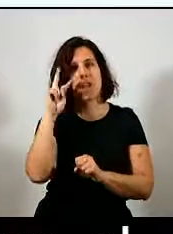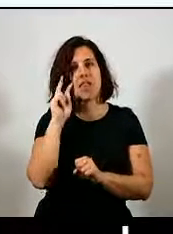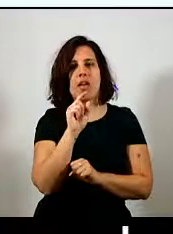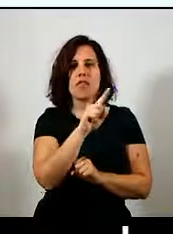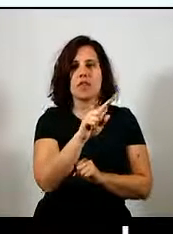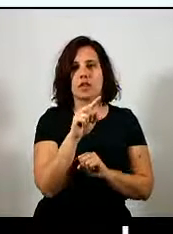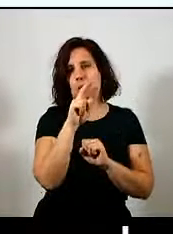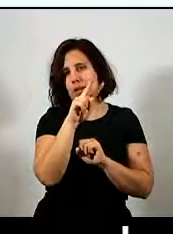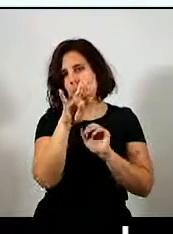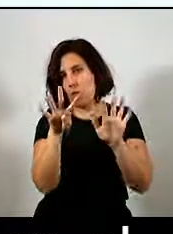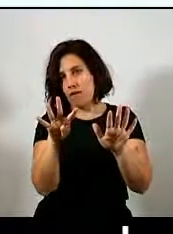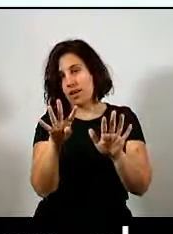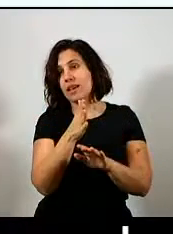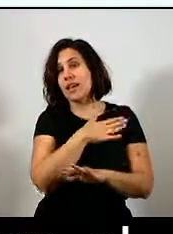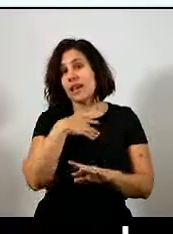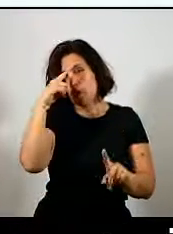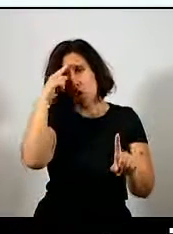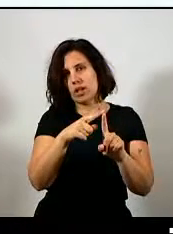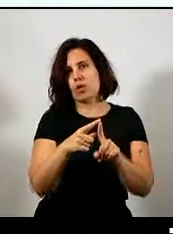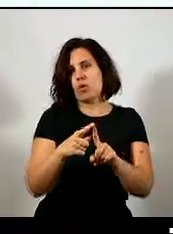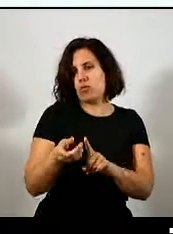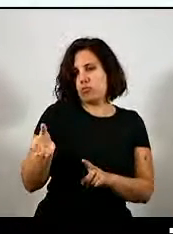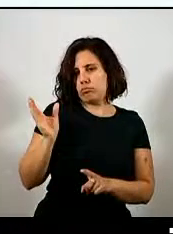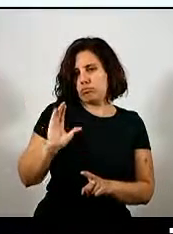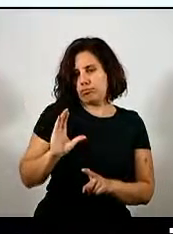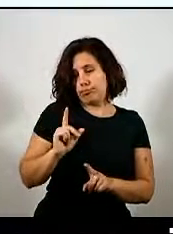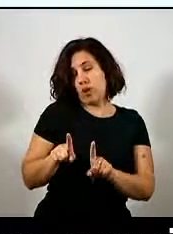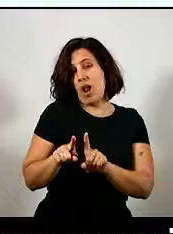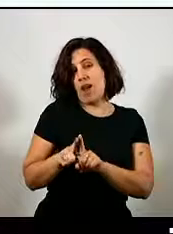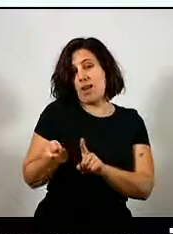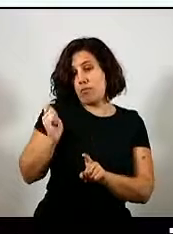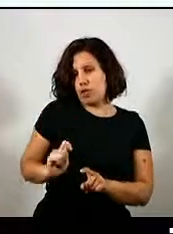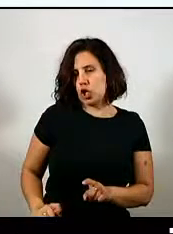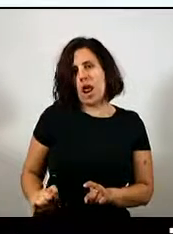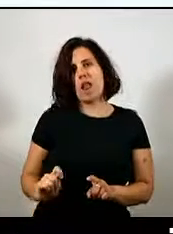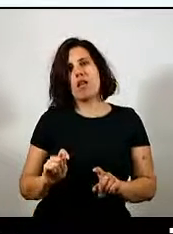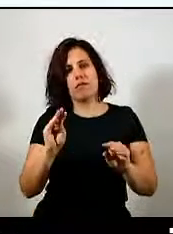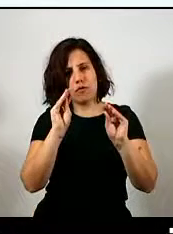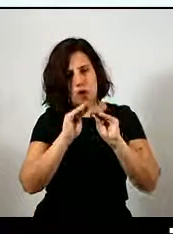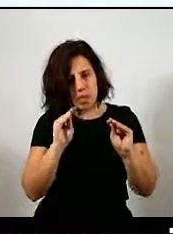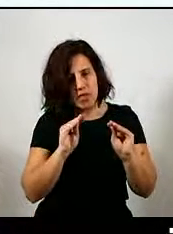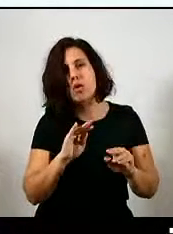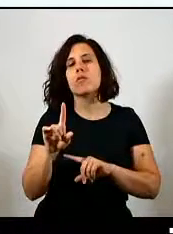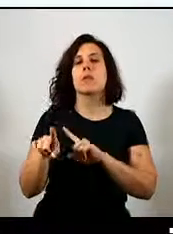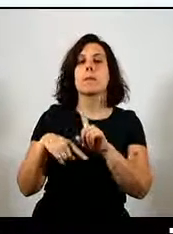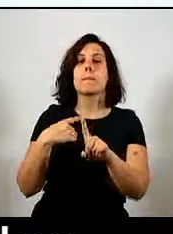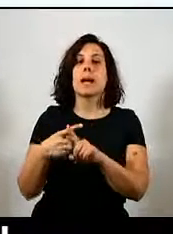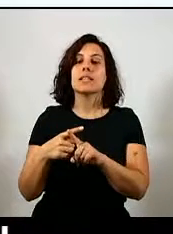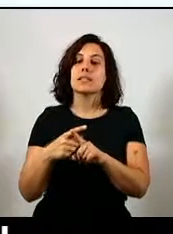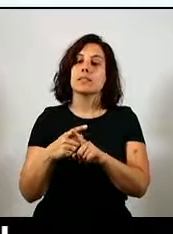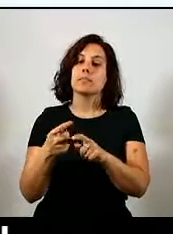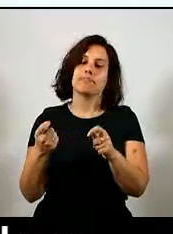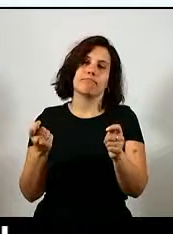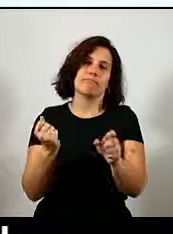conseguir cualificación y facilitar la inserción laboral y responder a las necesidades del mercado.